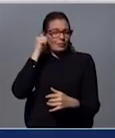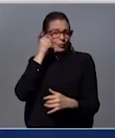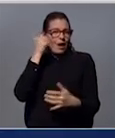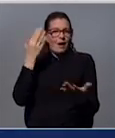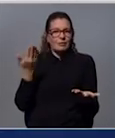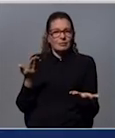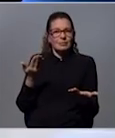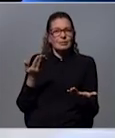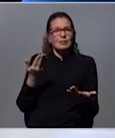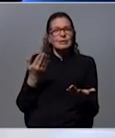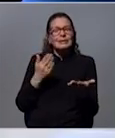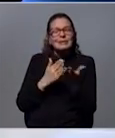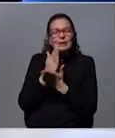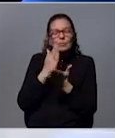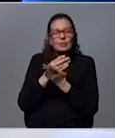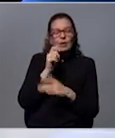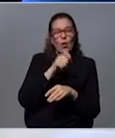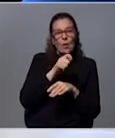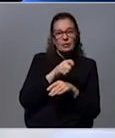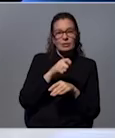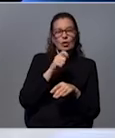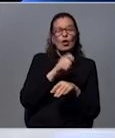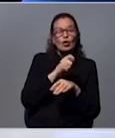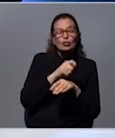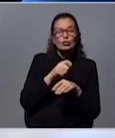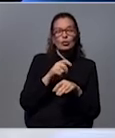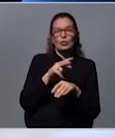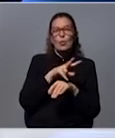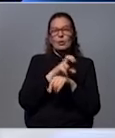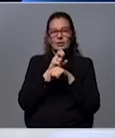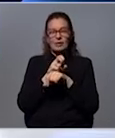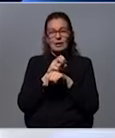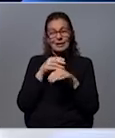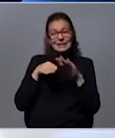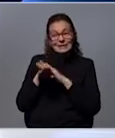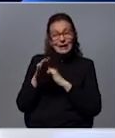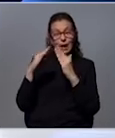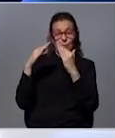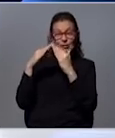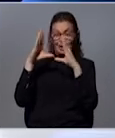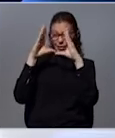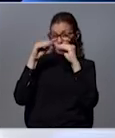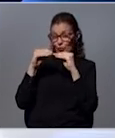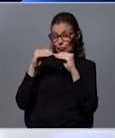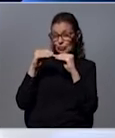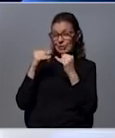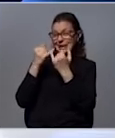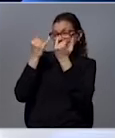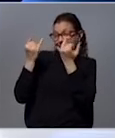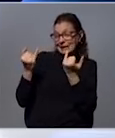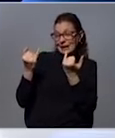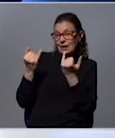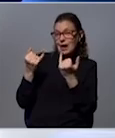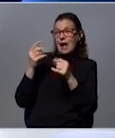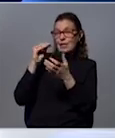siempre orden del juez y control judicial y el allanamiento nocturno a diferencia del diurno requiere